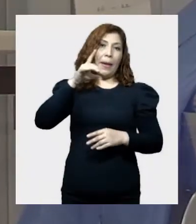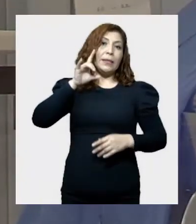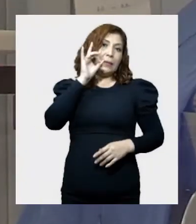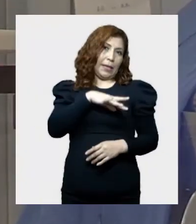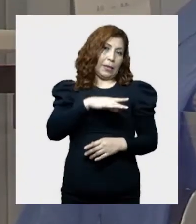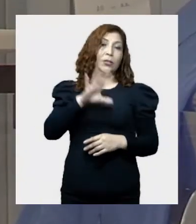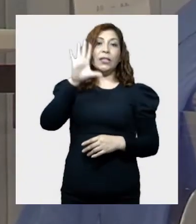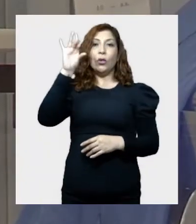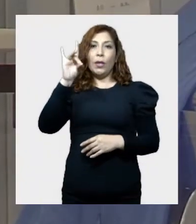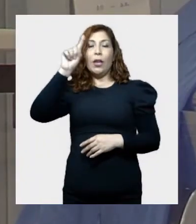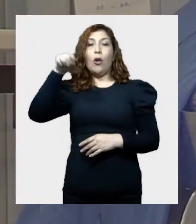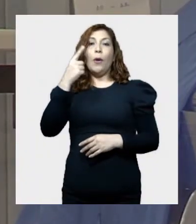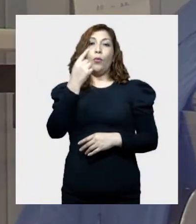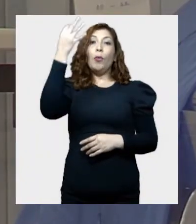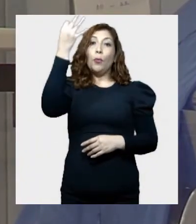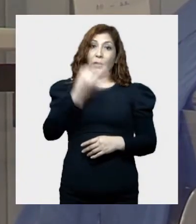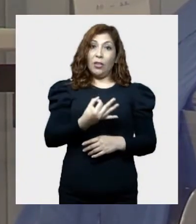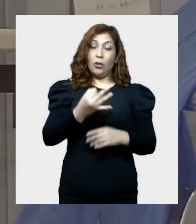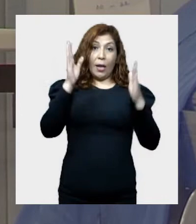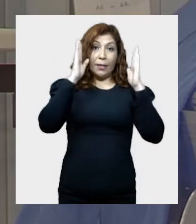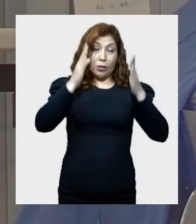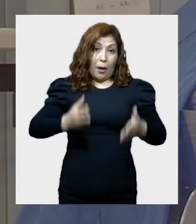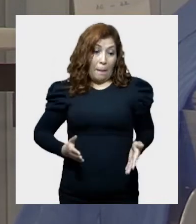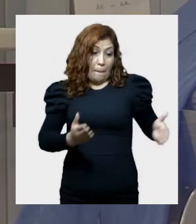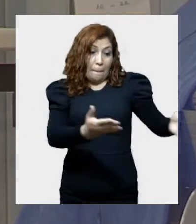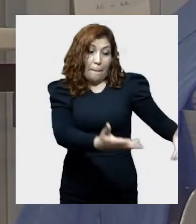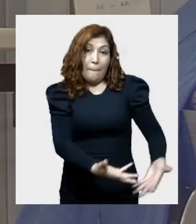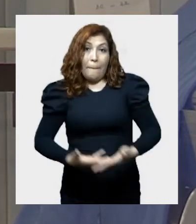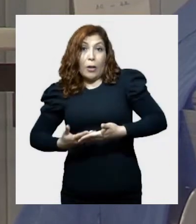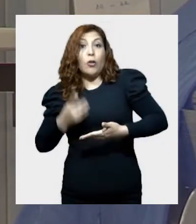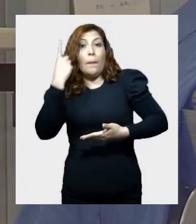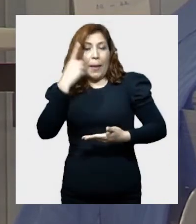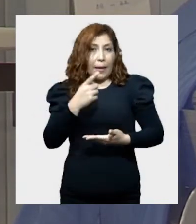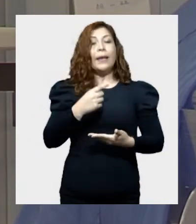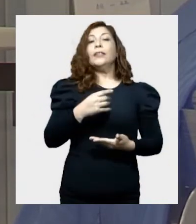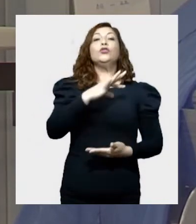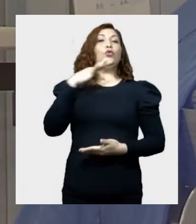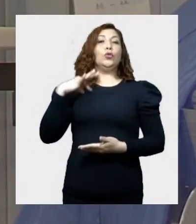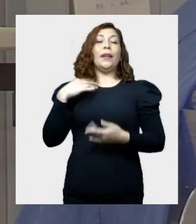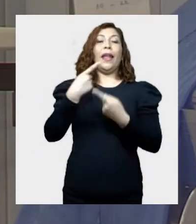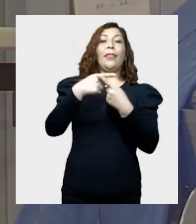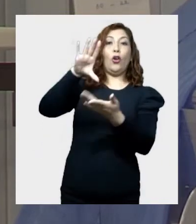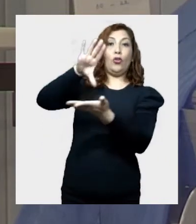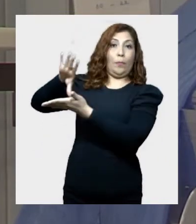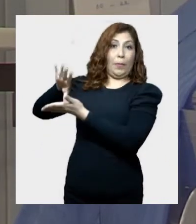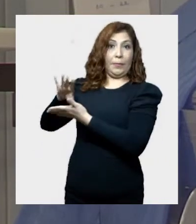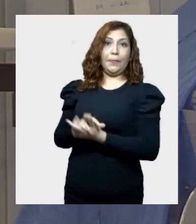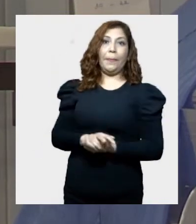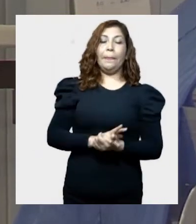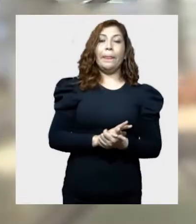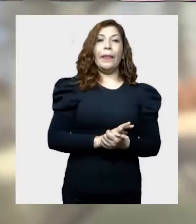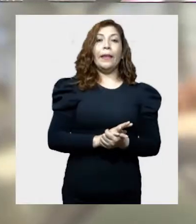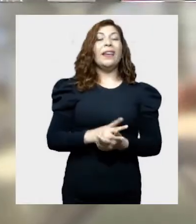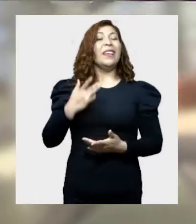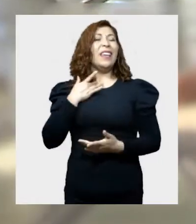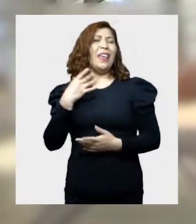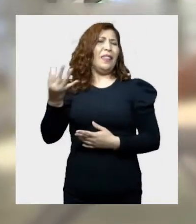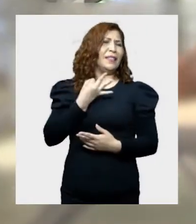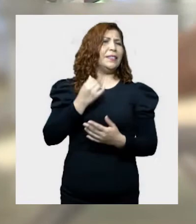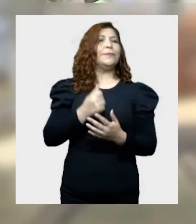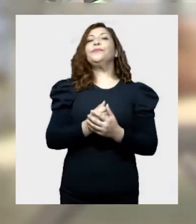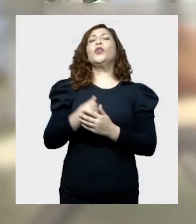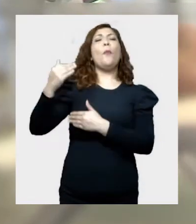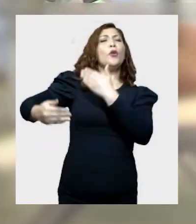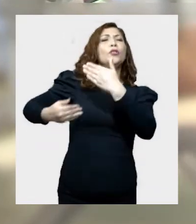decir, el 50,1% de las atenciones de parto fueron para ciudadanas de otras latitudes, lo que nos habla de un fuerte